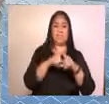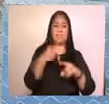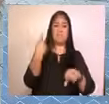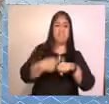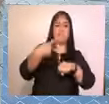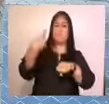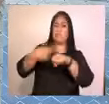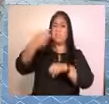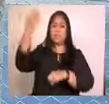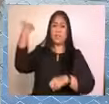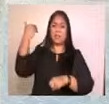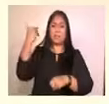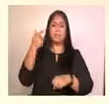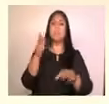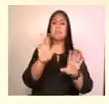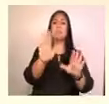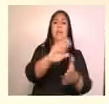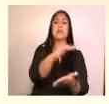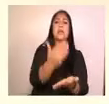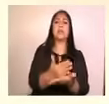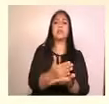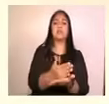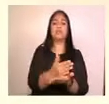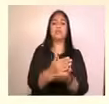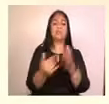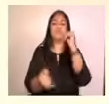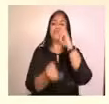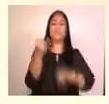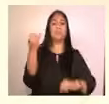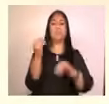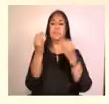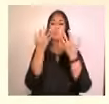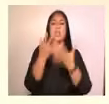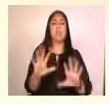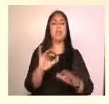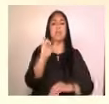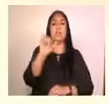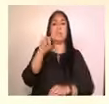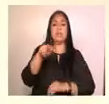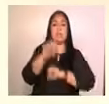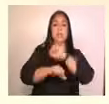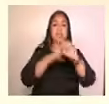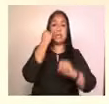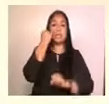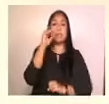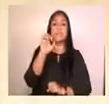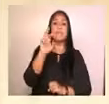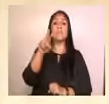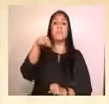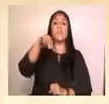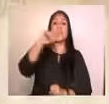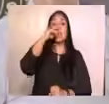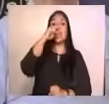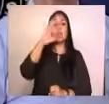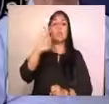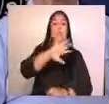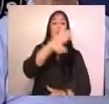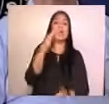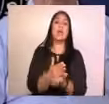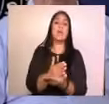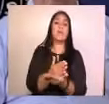del pasado. Se terminó el infiernito. Se acabó el